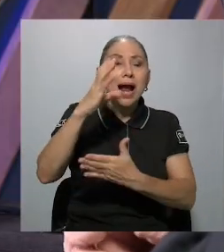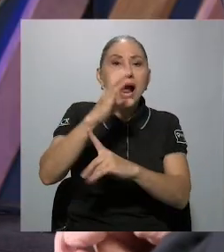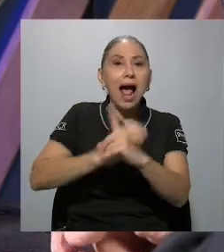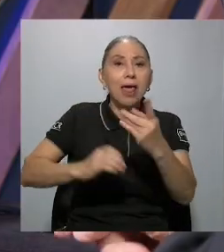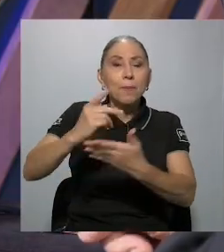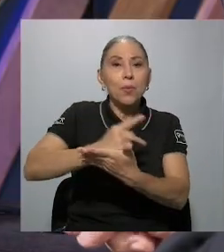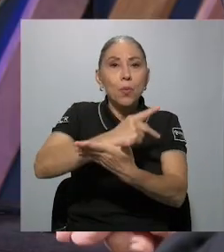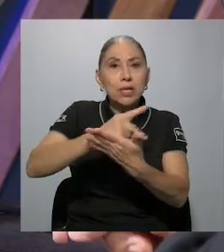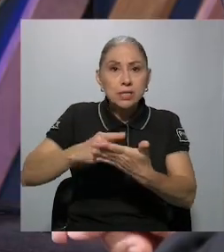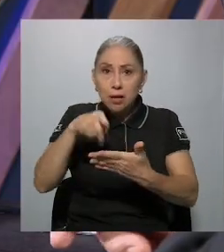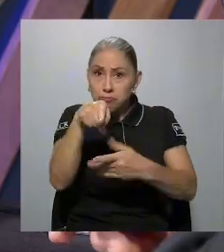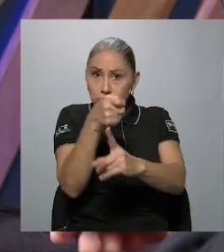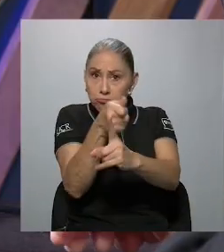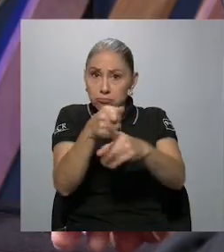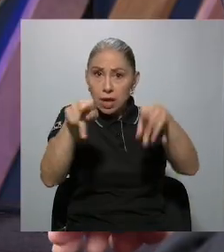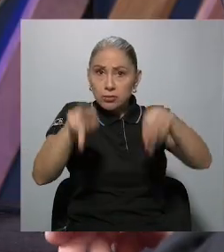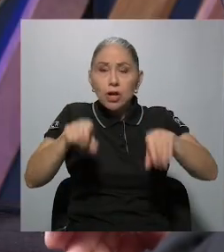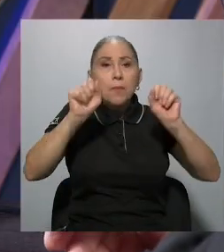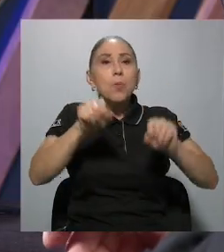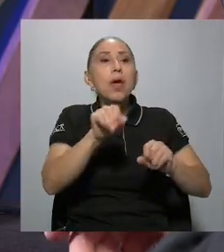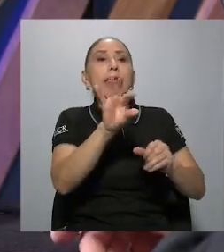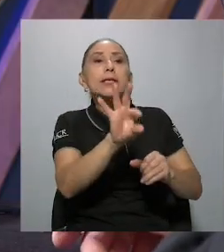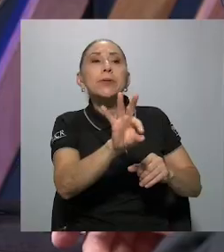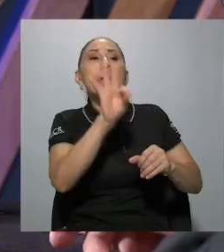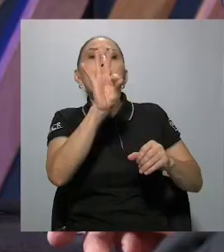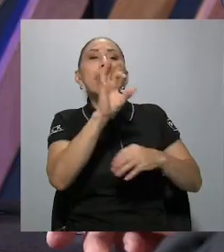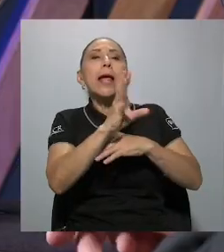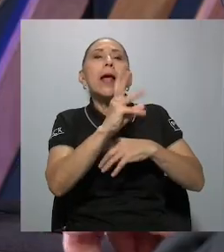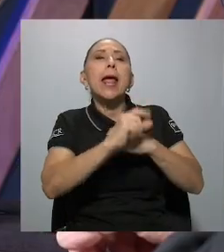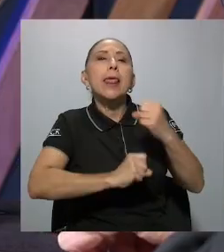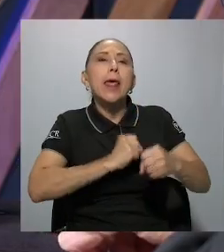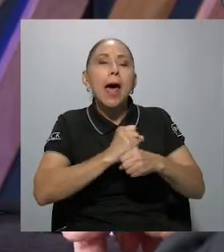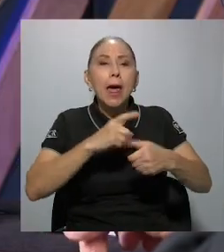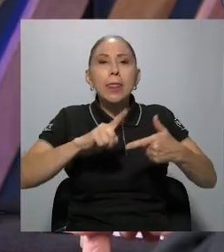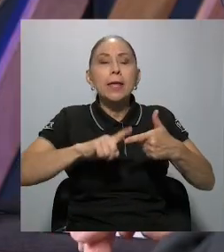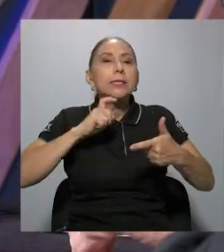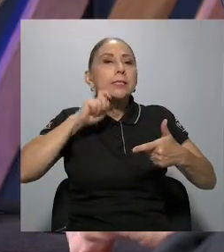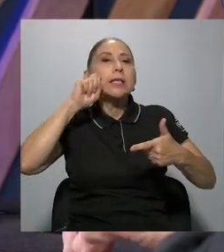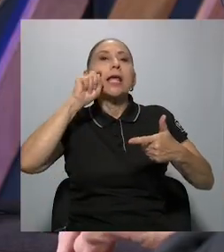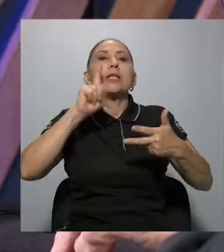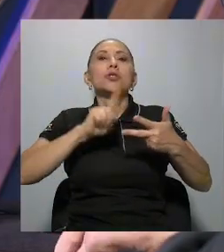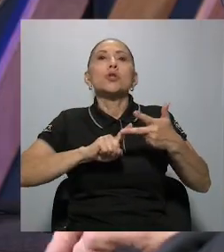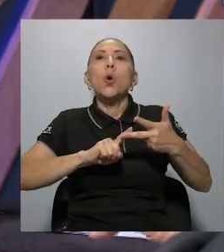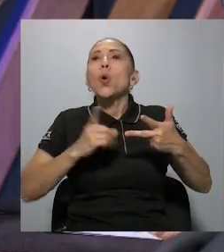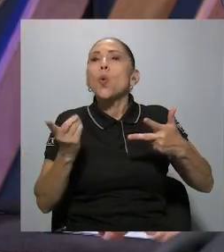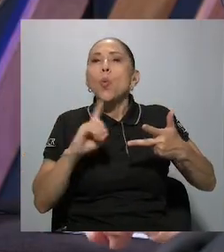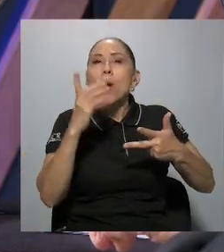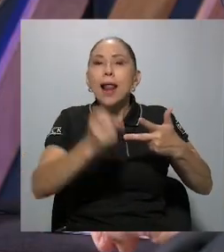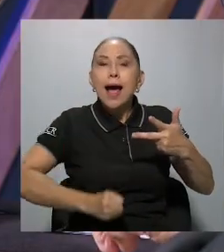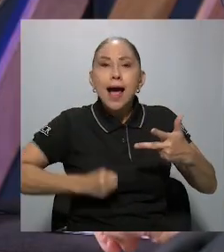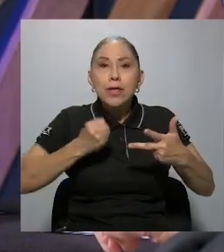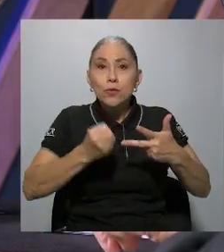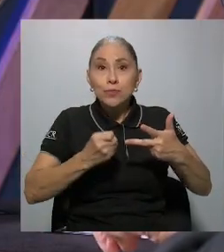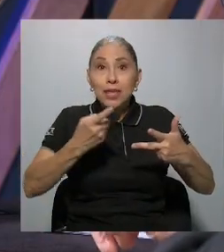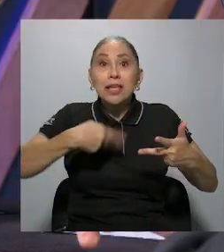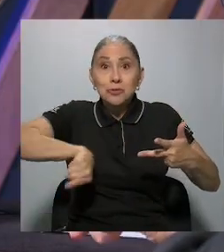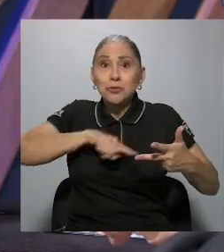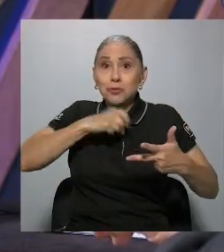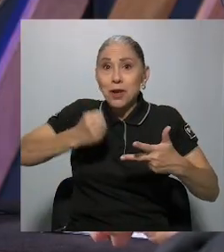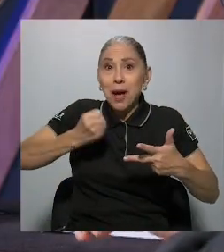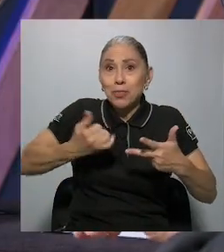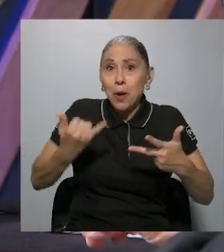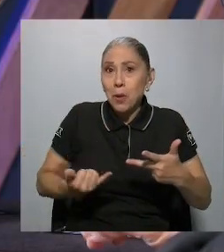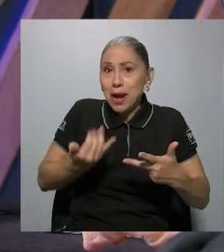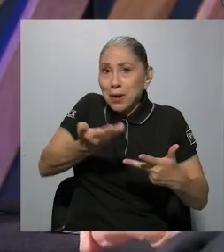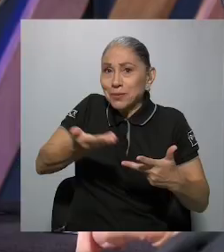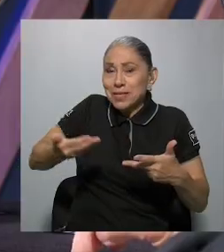donde la persona puede escoger la edad, el sexo, los años, y estamos trabajando pues en otras